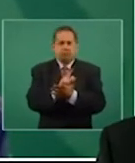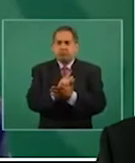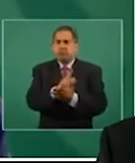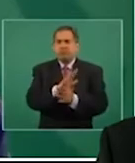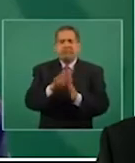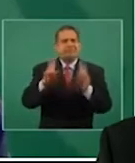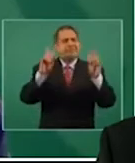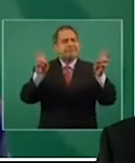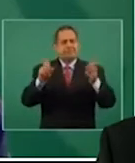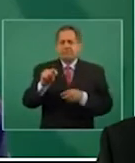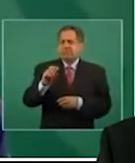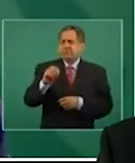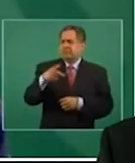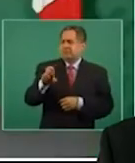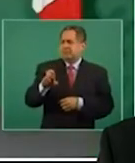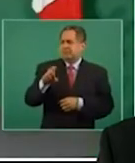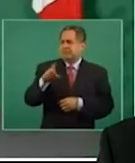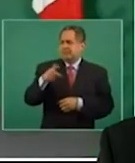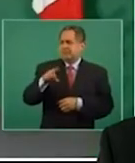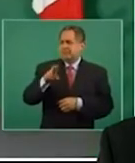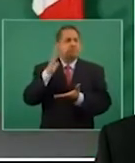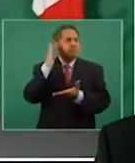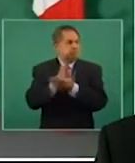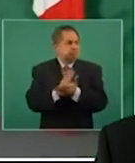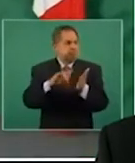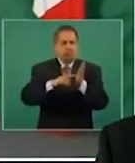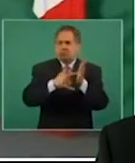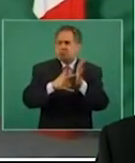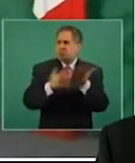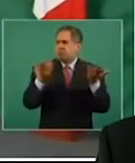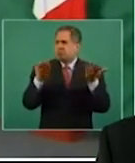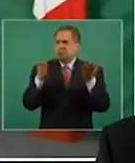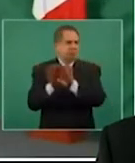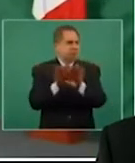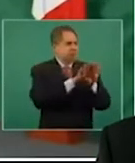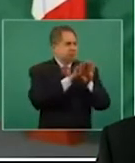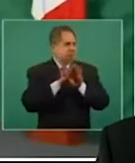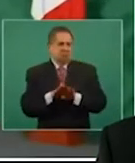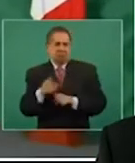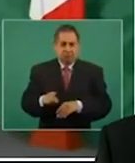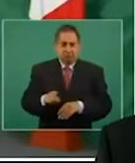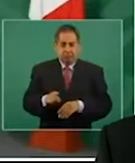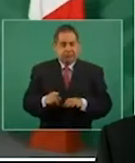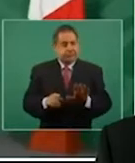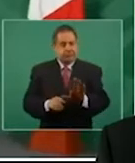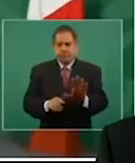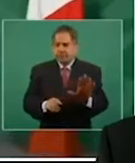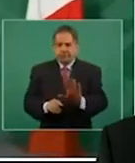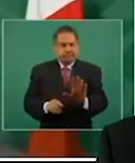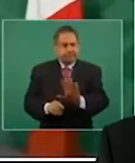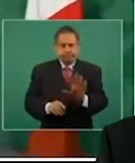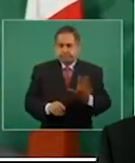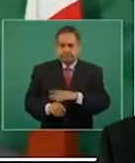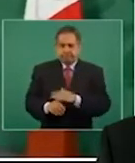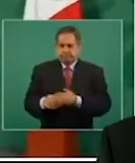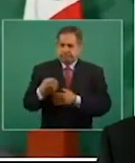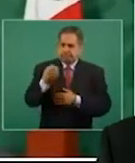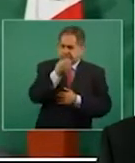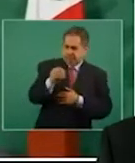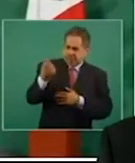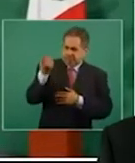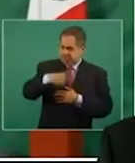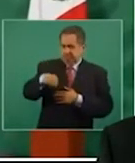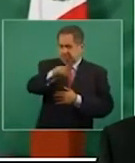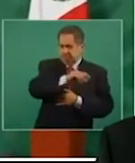que según sus palabras le ayudó a salir más pronto de la enfermedad el presidente fue cuestionado sobre el creciente número de contagios en el